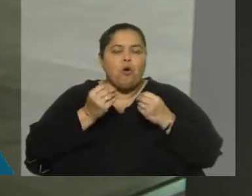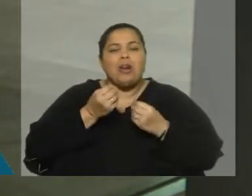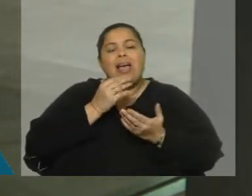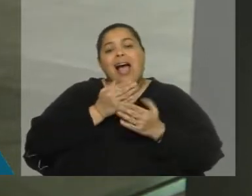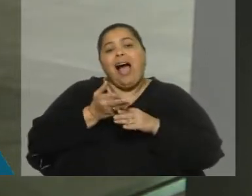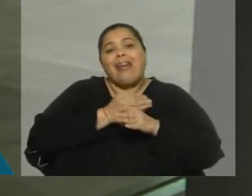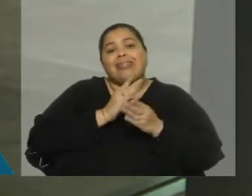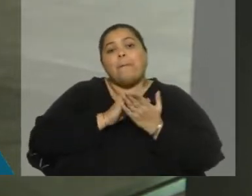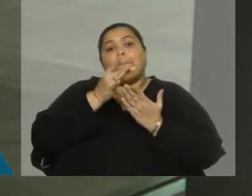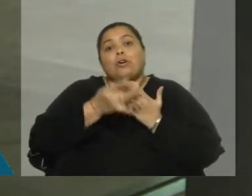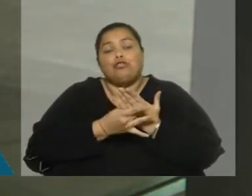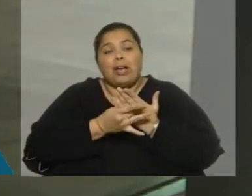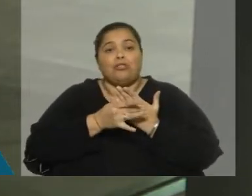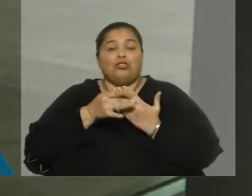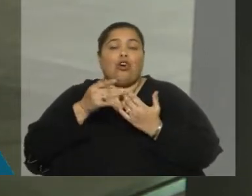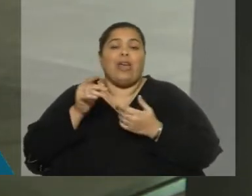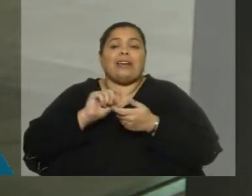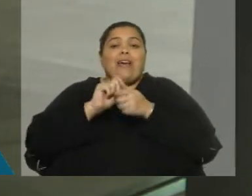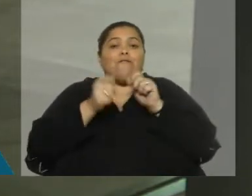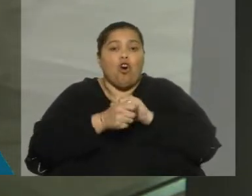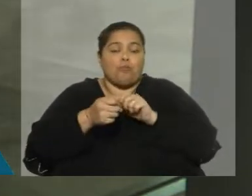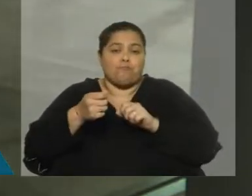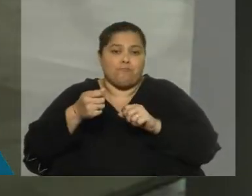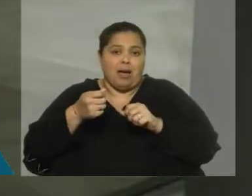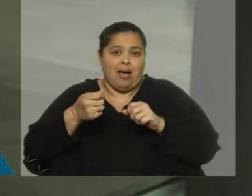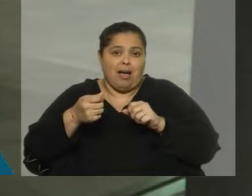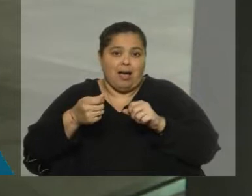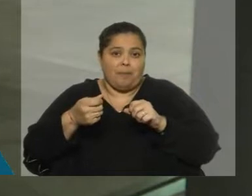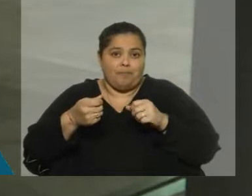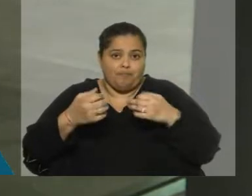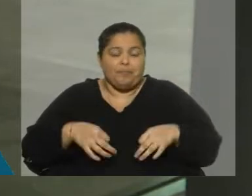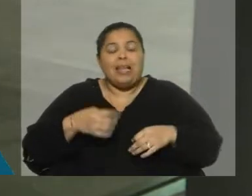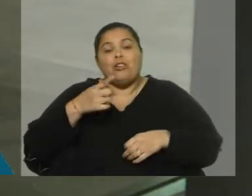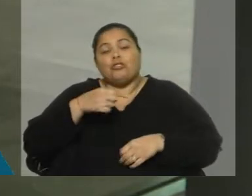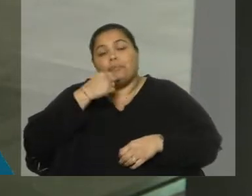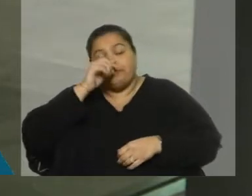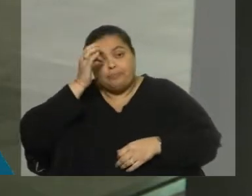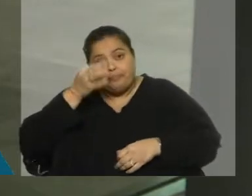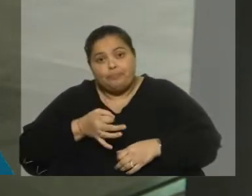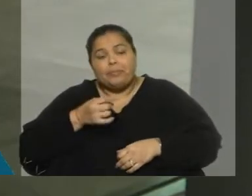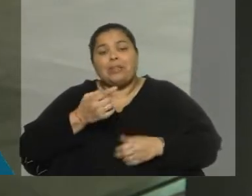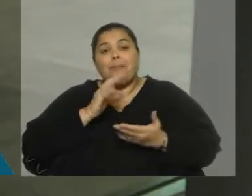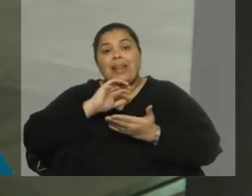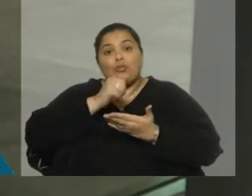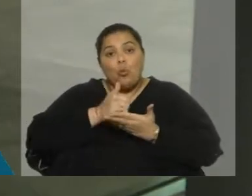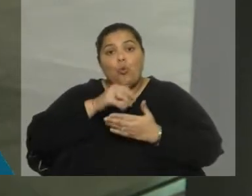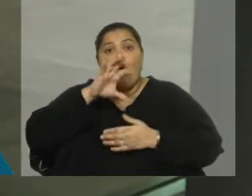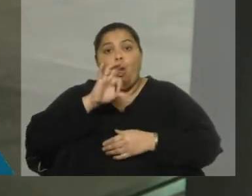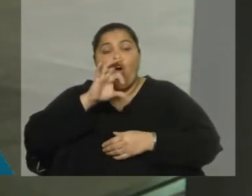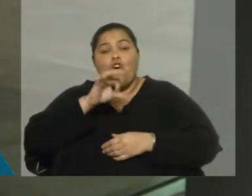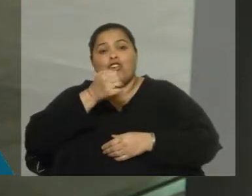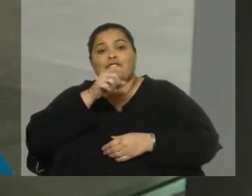anteproyecto de la reforma constitucional. Allí también estuvo Rodolfo Saldain, el principal